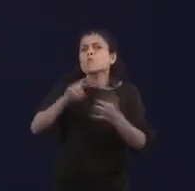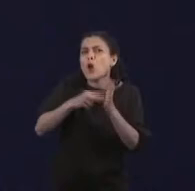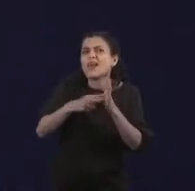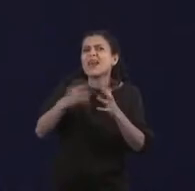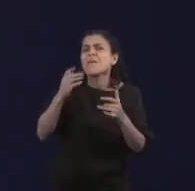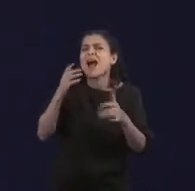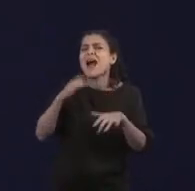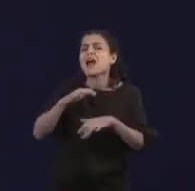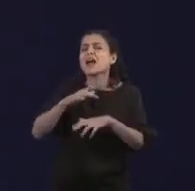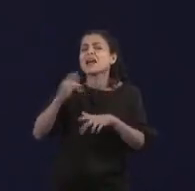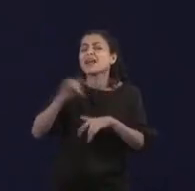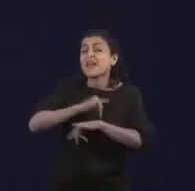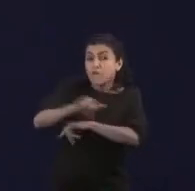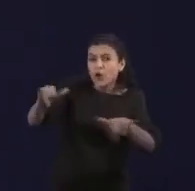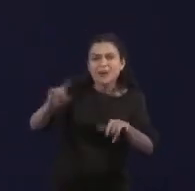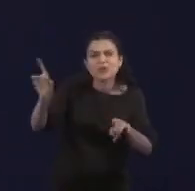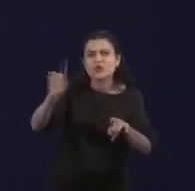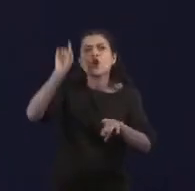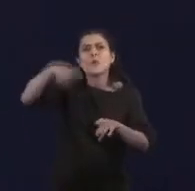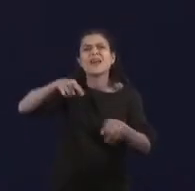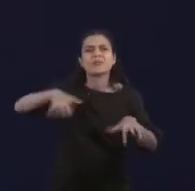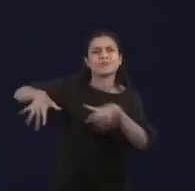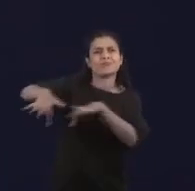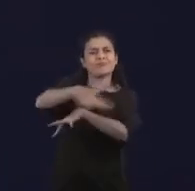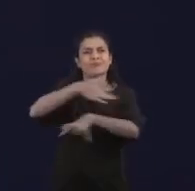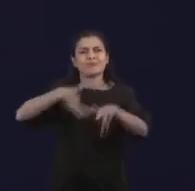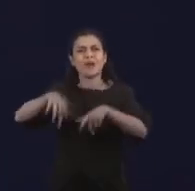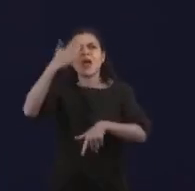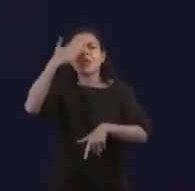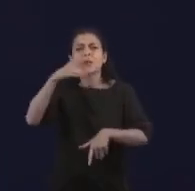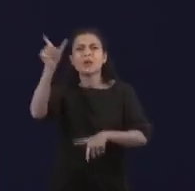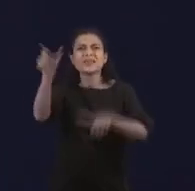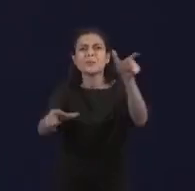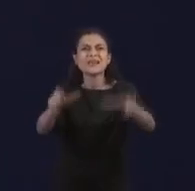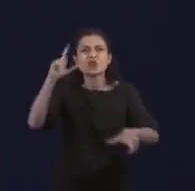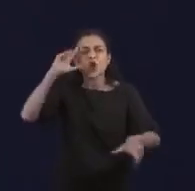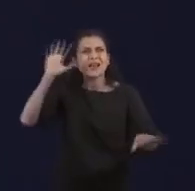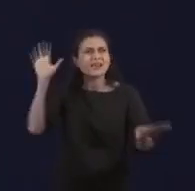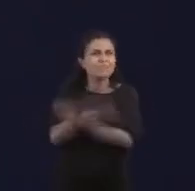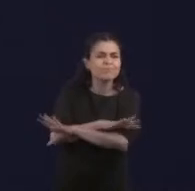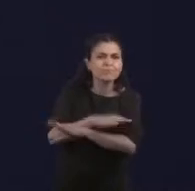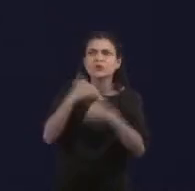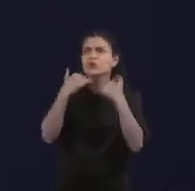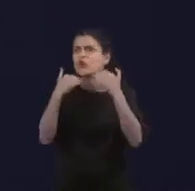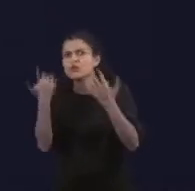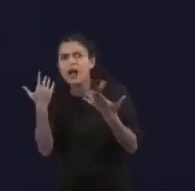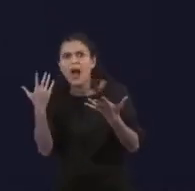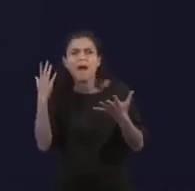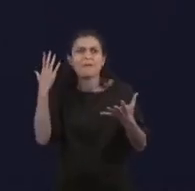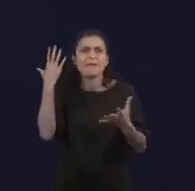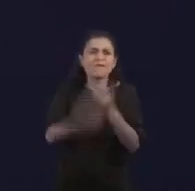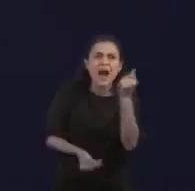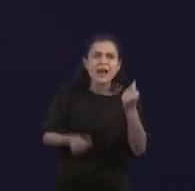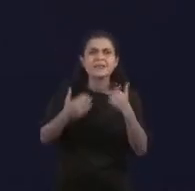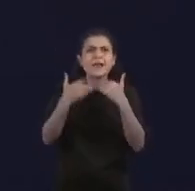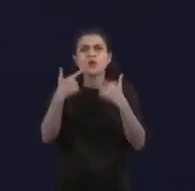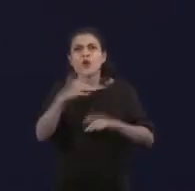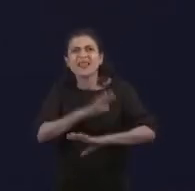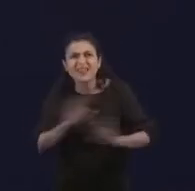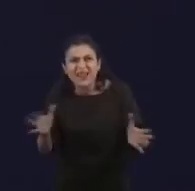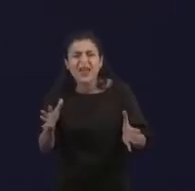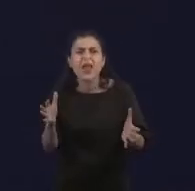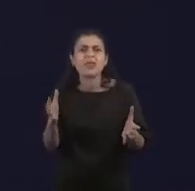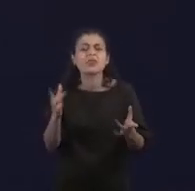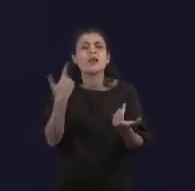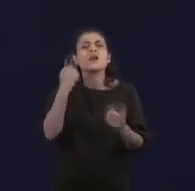eso genera que del otro lado el ciudadano no esté informado. E incluso tal vez no por esa publicación puntual, sino por lo